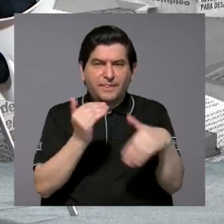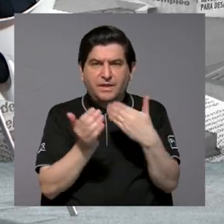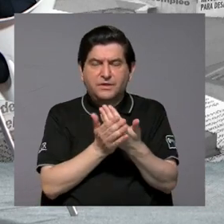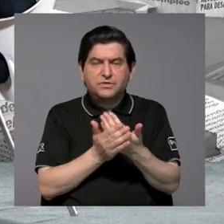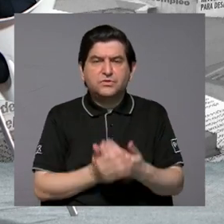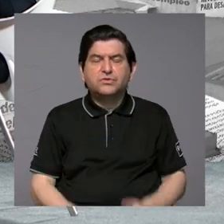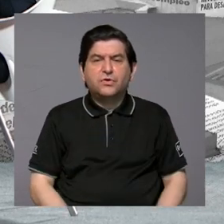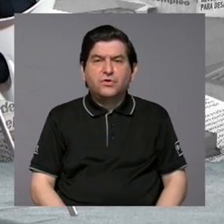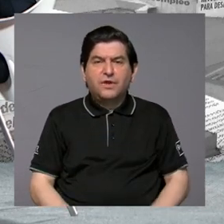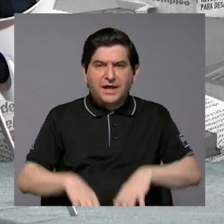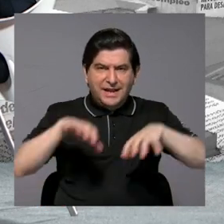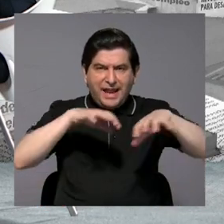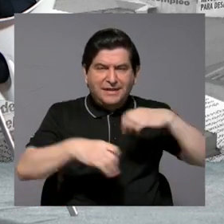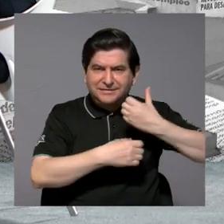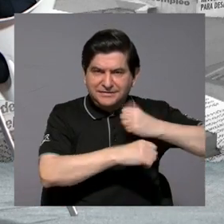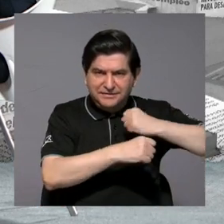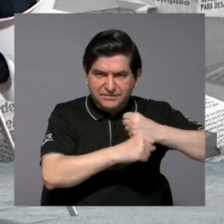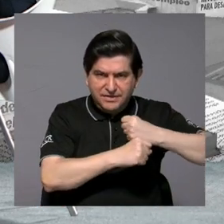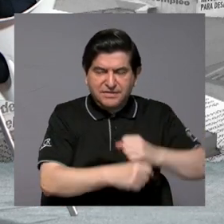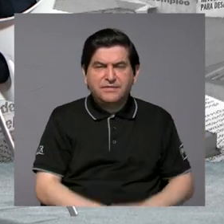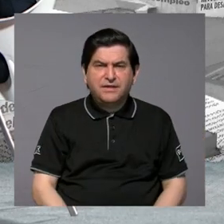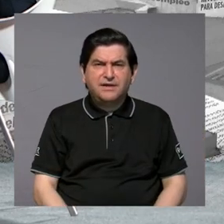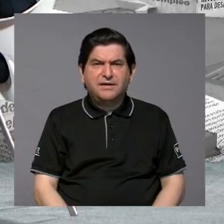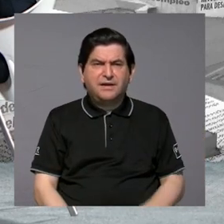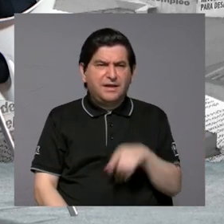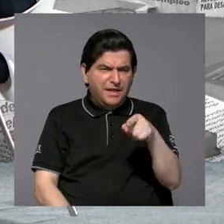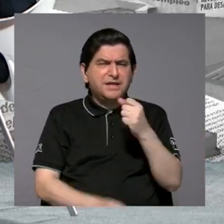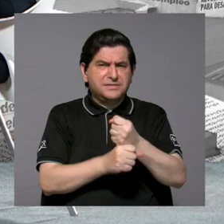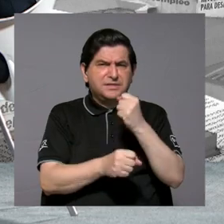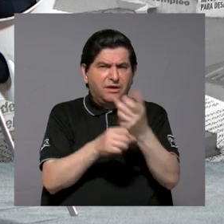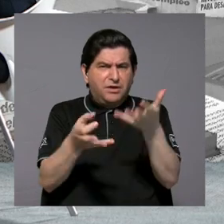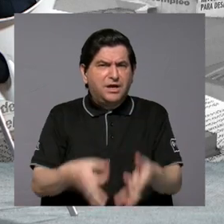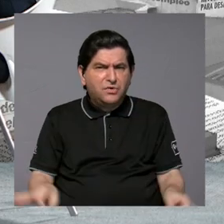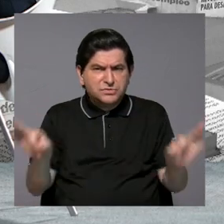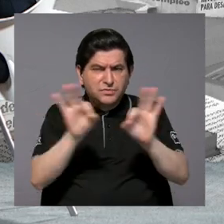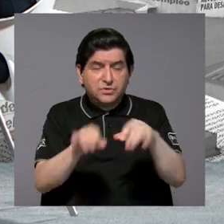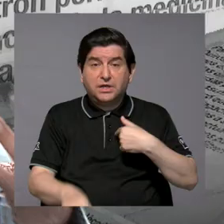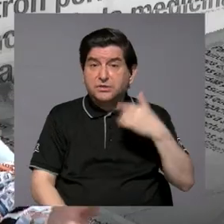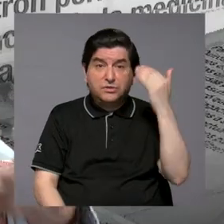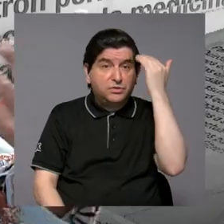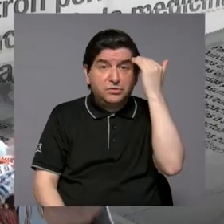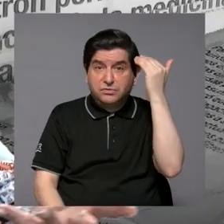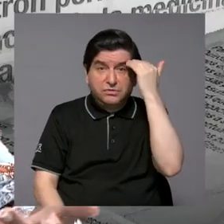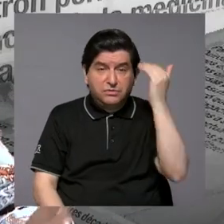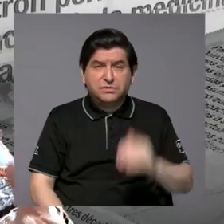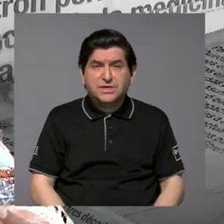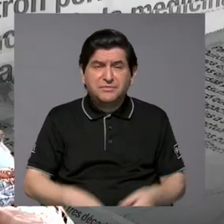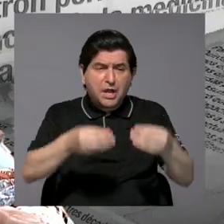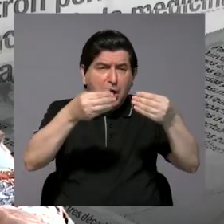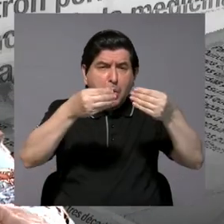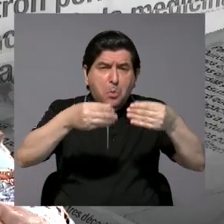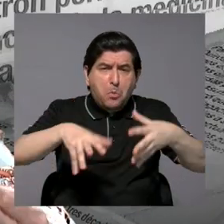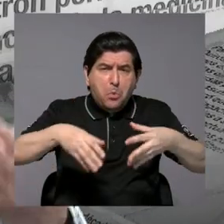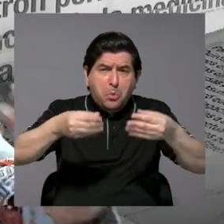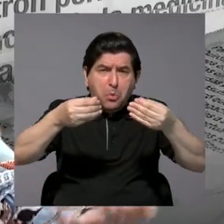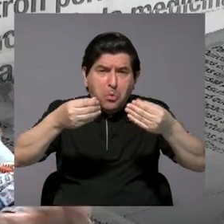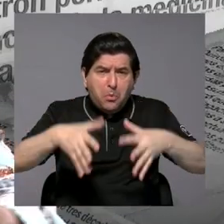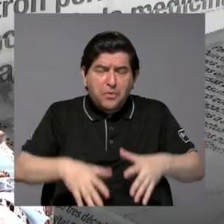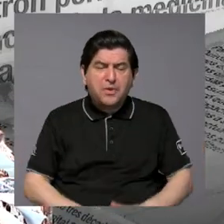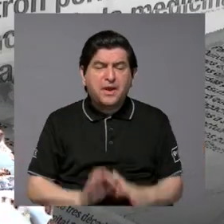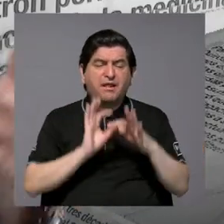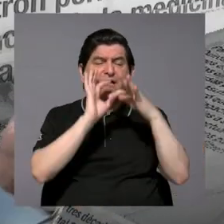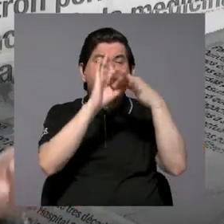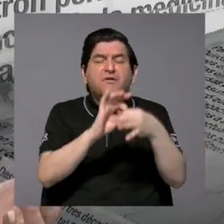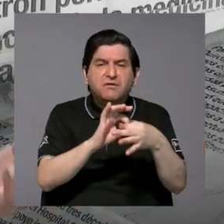todo el municipio qué importante es esa labor comunal y yo no estaba enterada de que se ha venido perdiendo esa